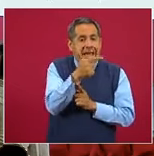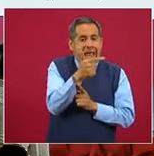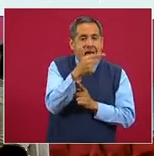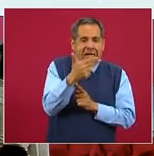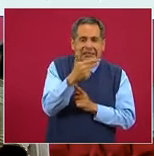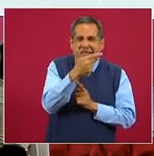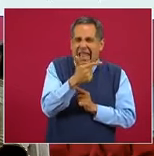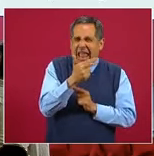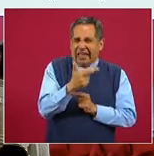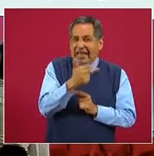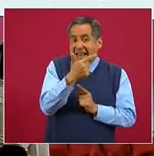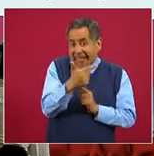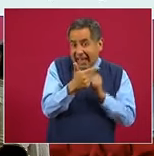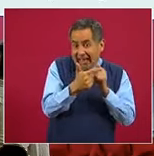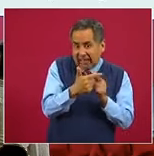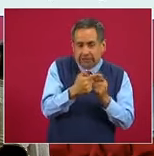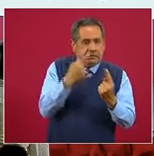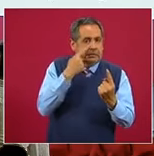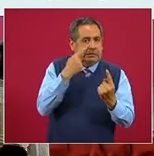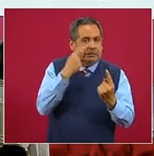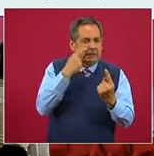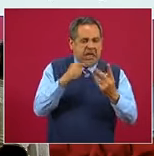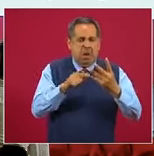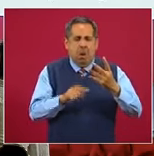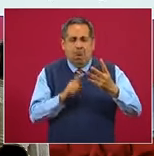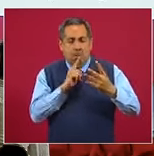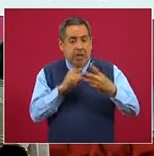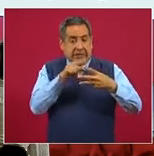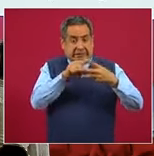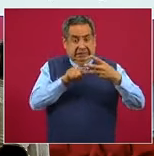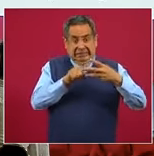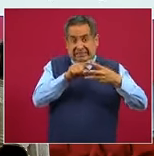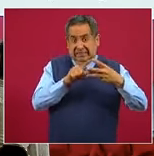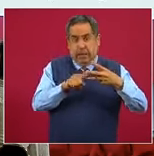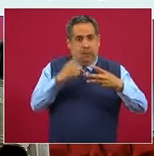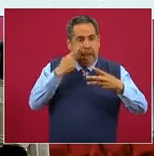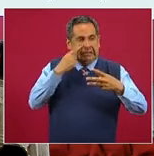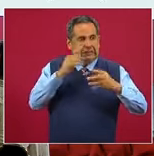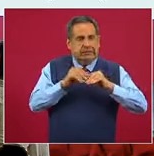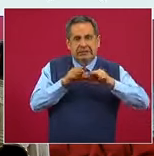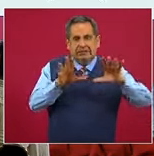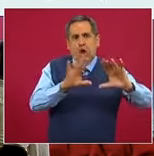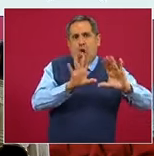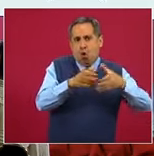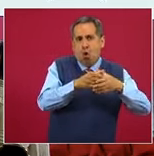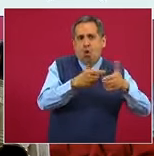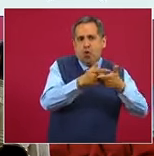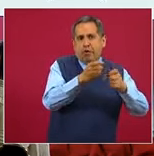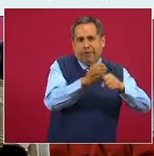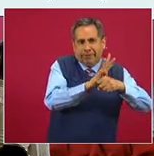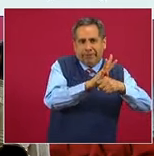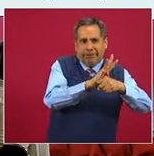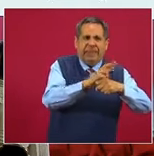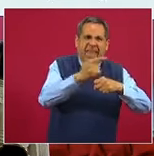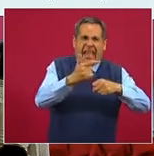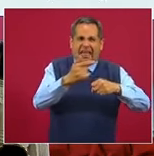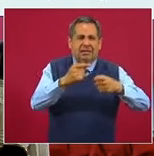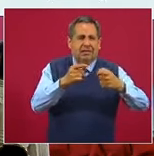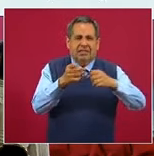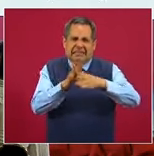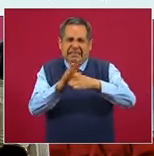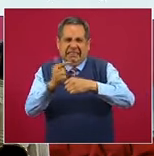grupos. Y como les mencionaba, los encontramos todos al principio en marzo, pero conforme ha avanzado la